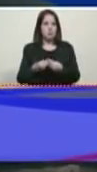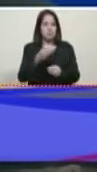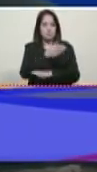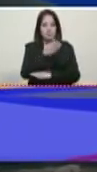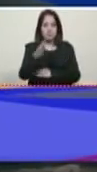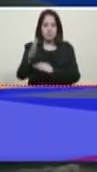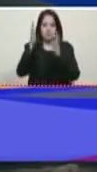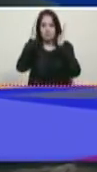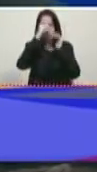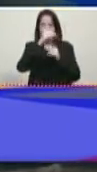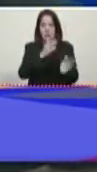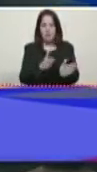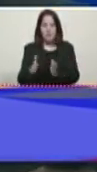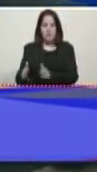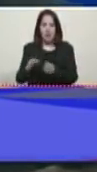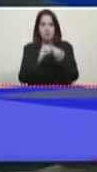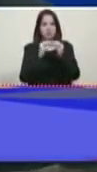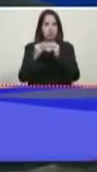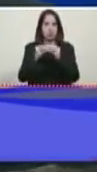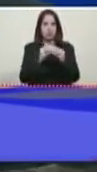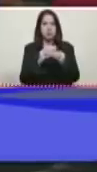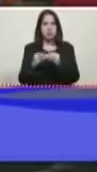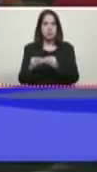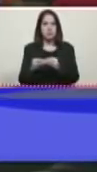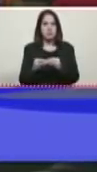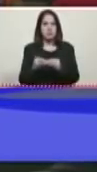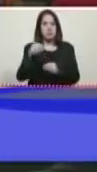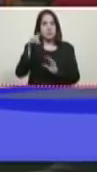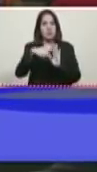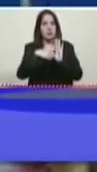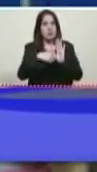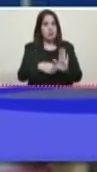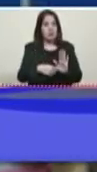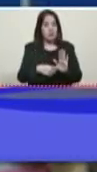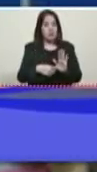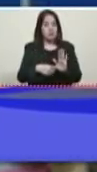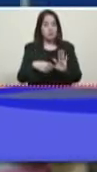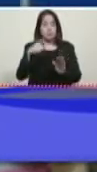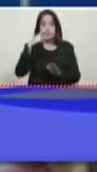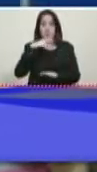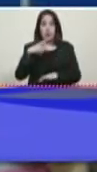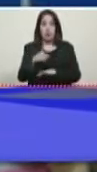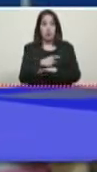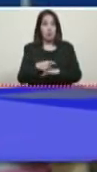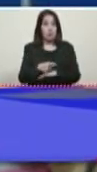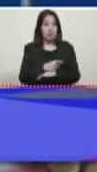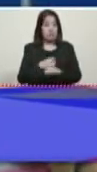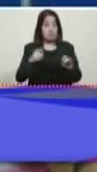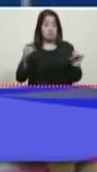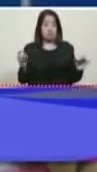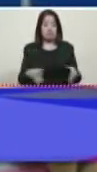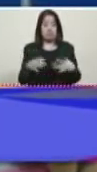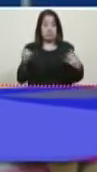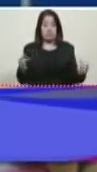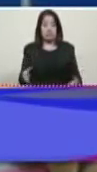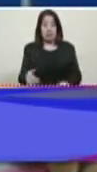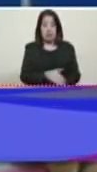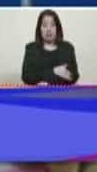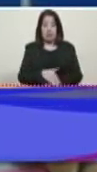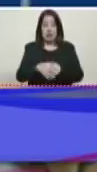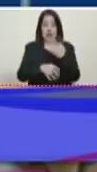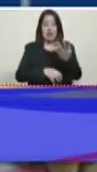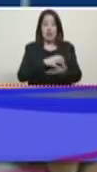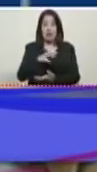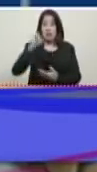plan de de mantenimiento me hago eco a la palabra de nuestro gobernador del estado zulia las guarimbas destruyeron bastantes